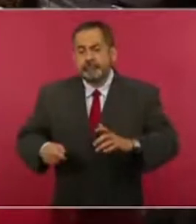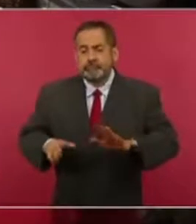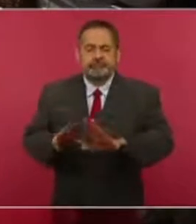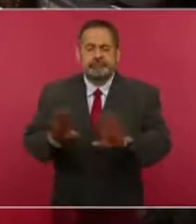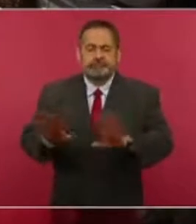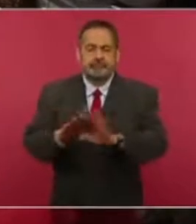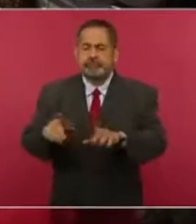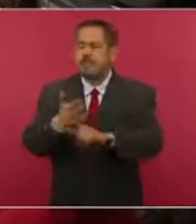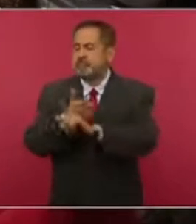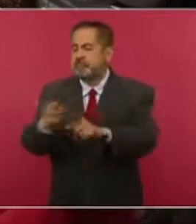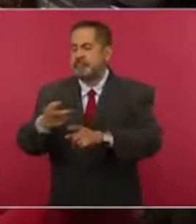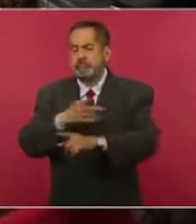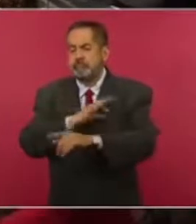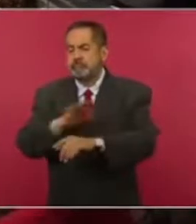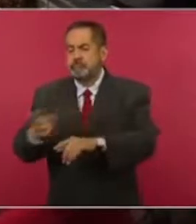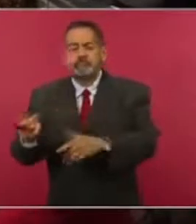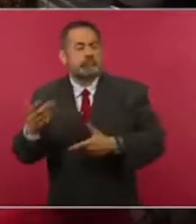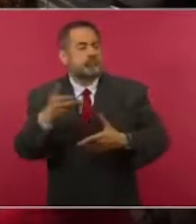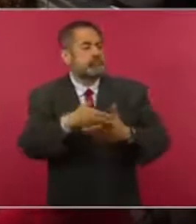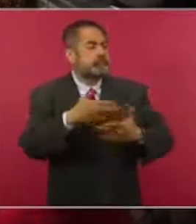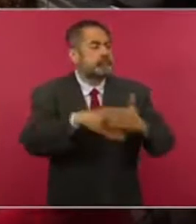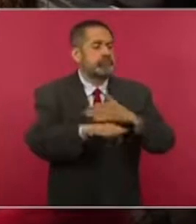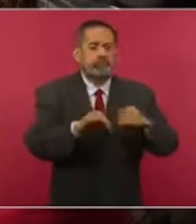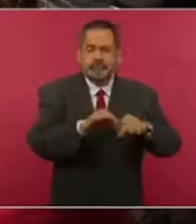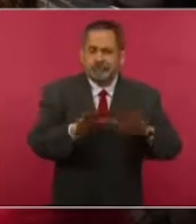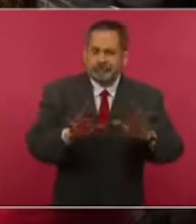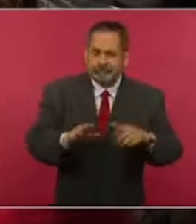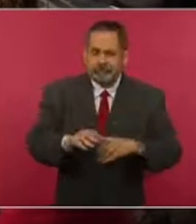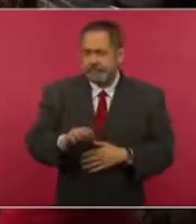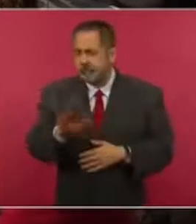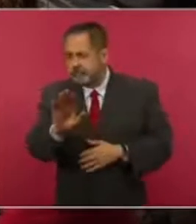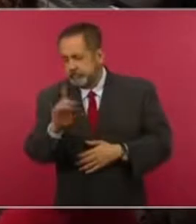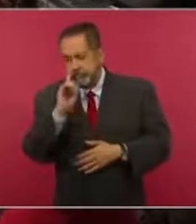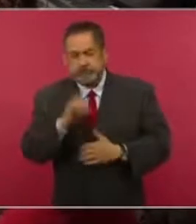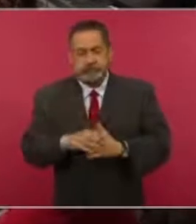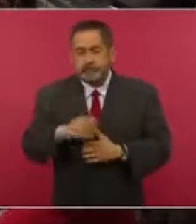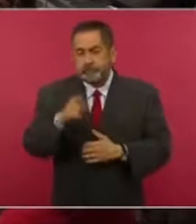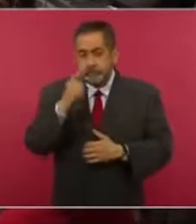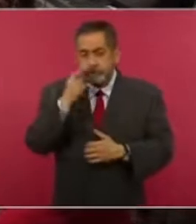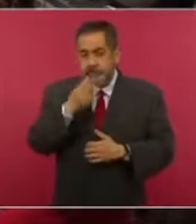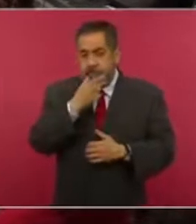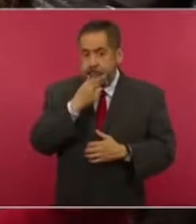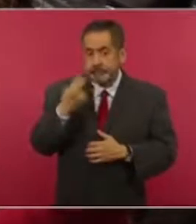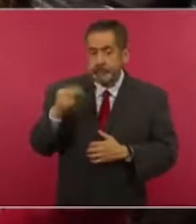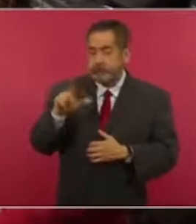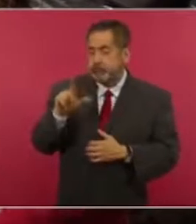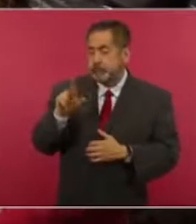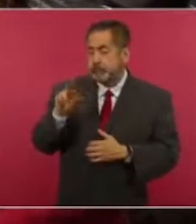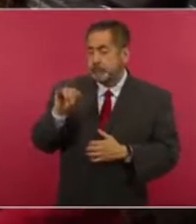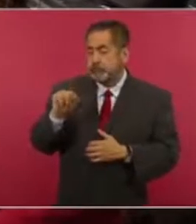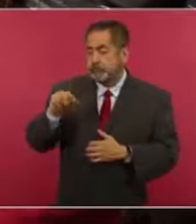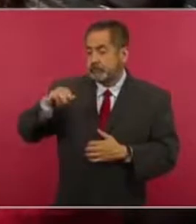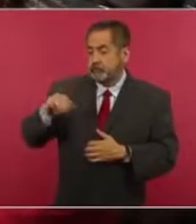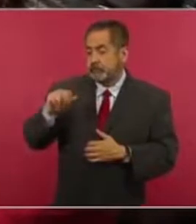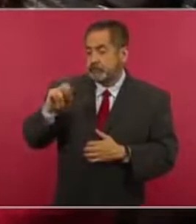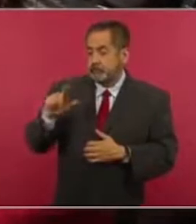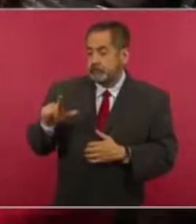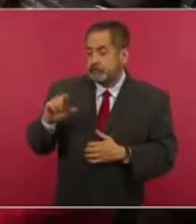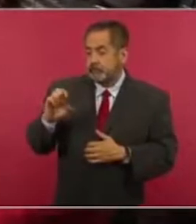privada, luego de dejar su cargo, y tengo este caso, Luis Manuel Enrique